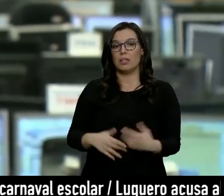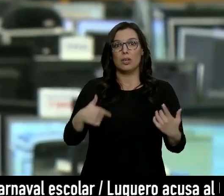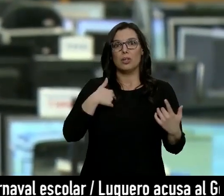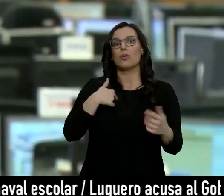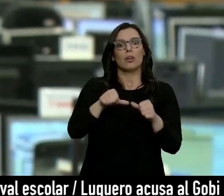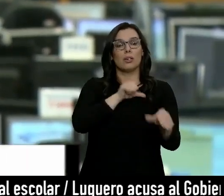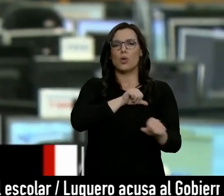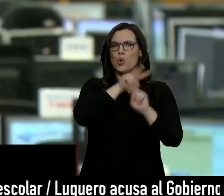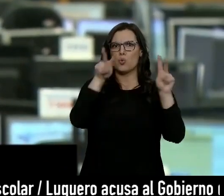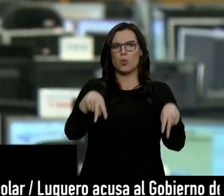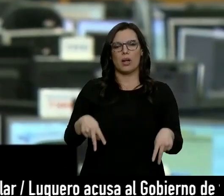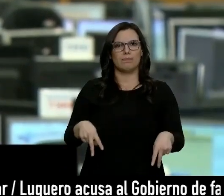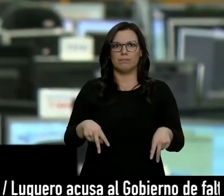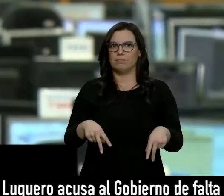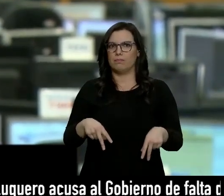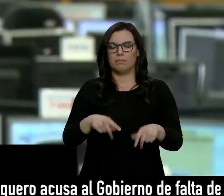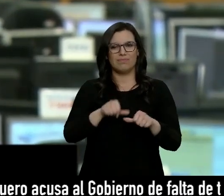visto una cosa igual en los años que llevo.